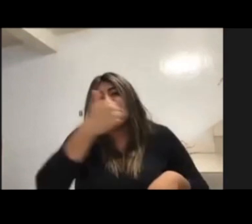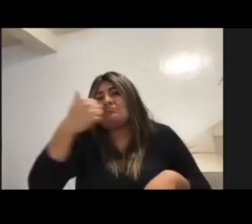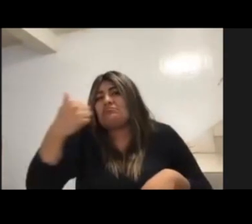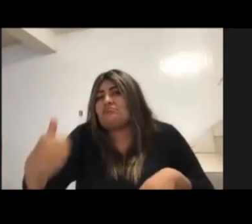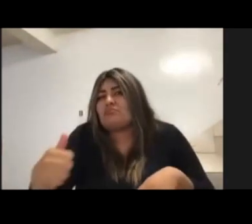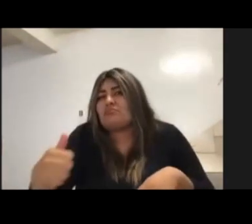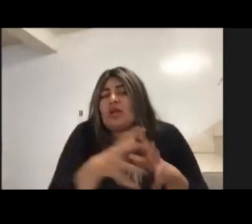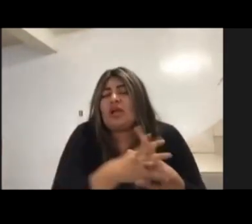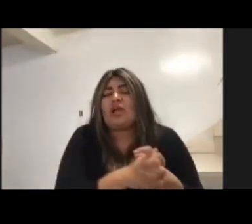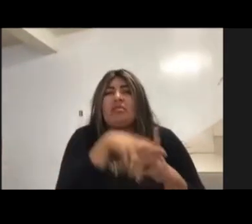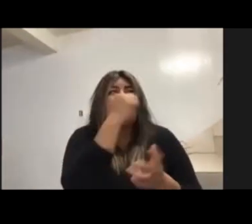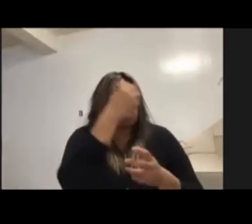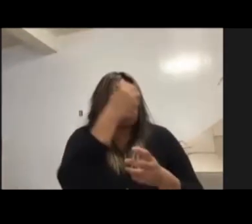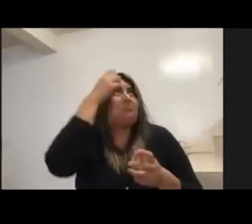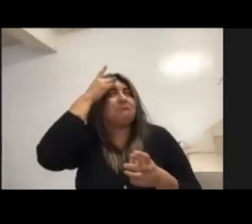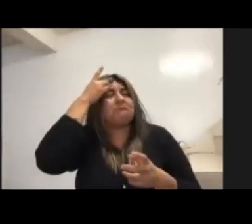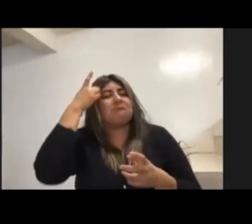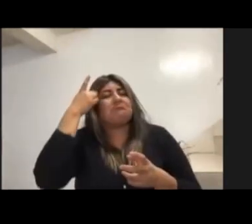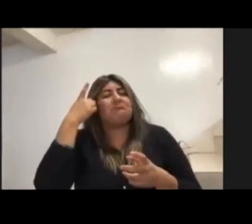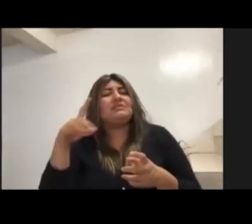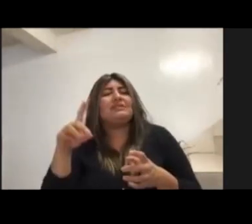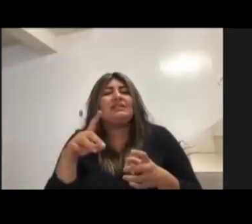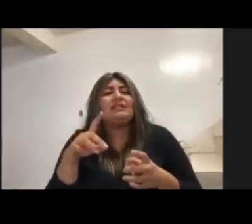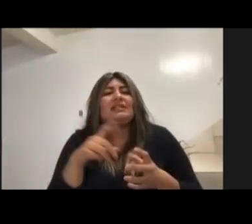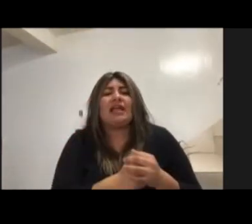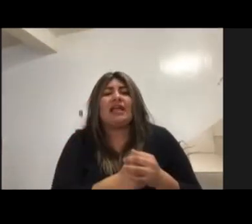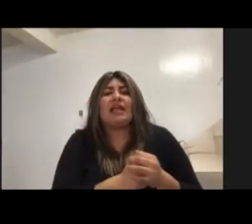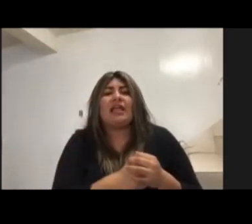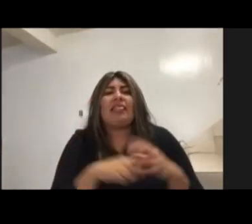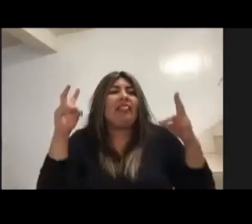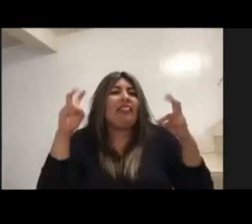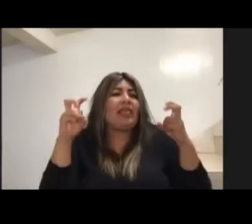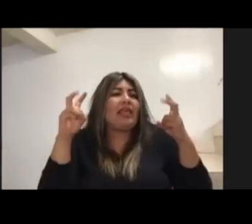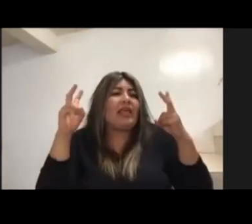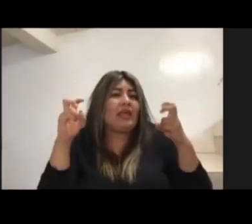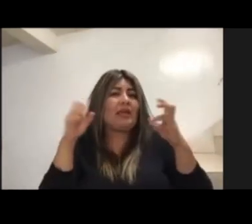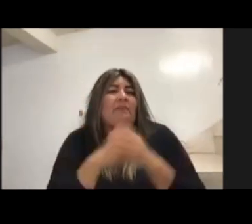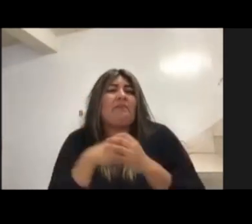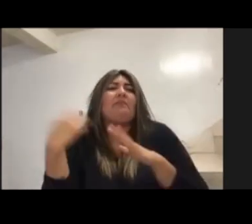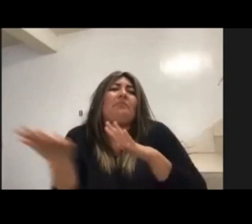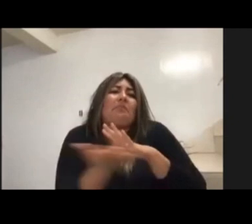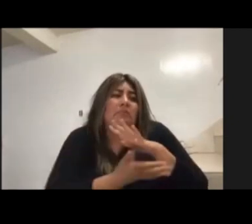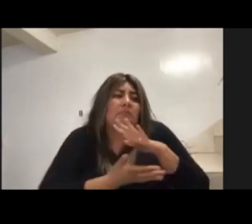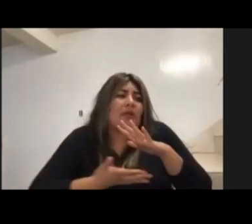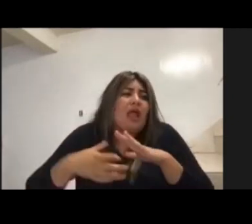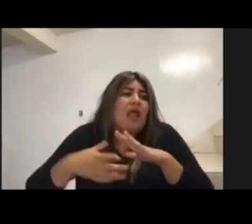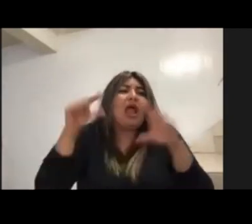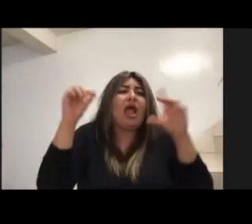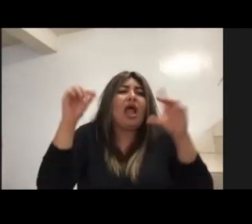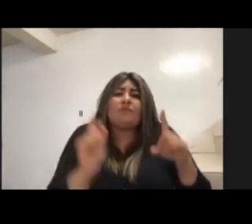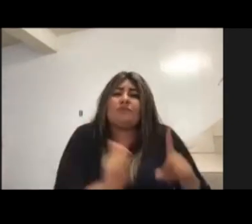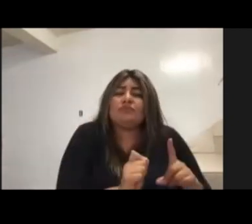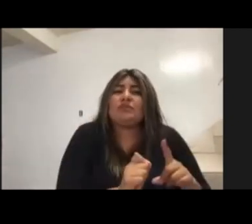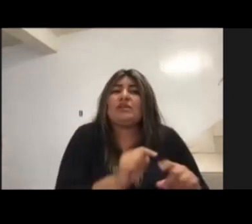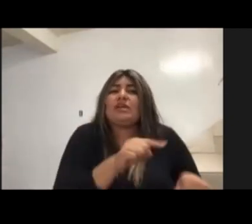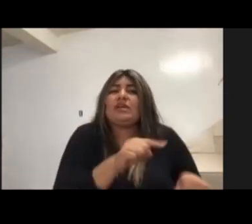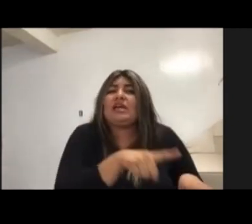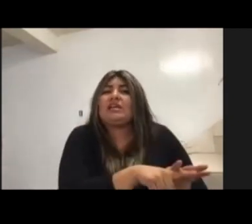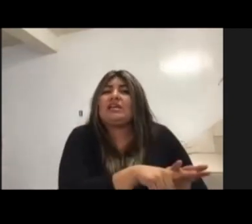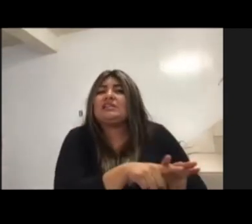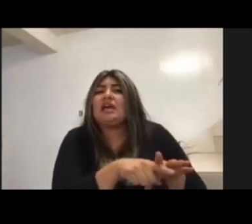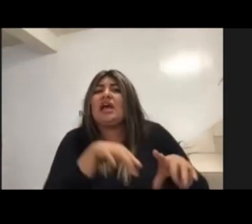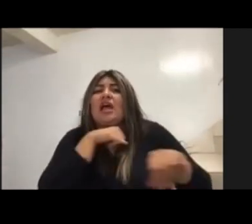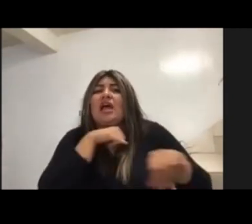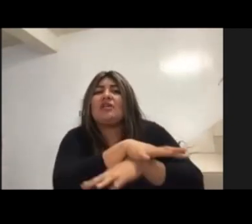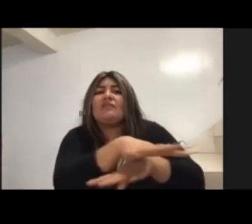más básico del tema de los planetas. Por lo tanto, este manejo en un